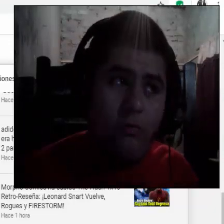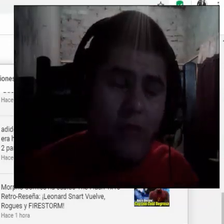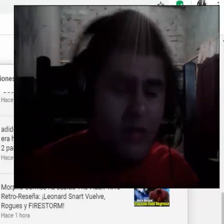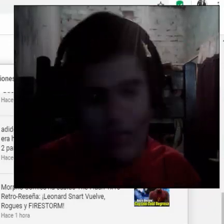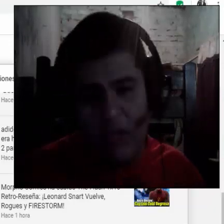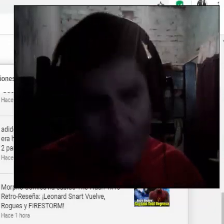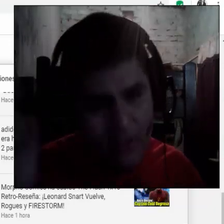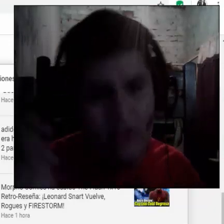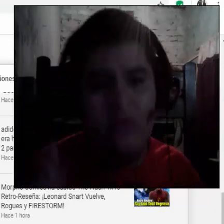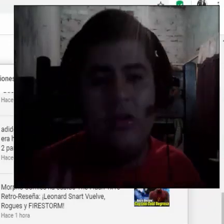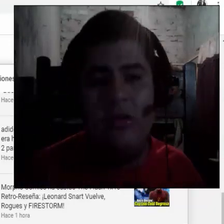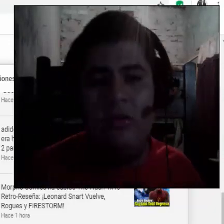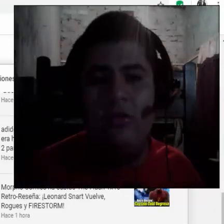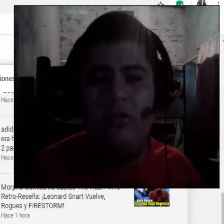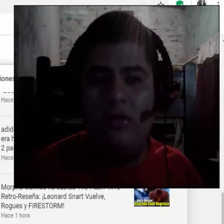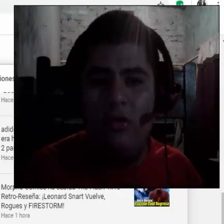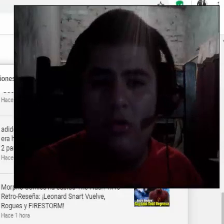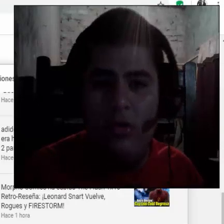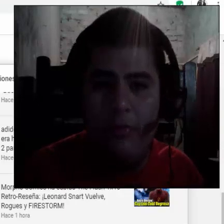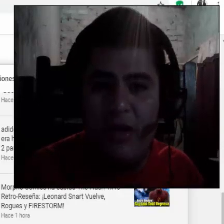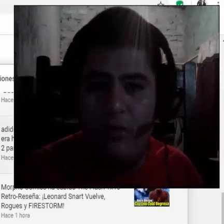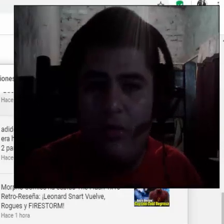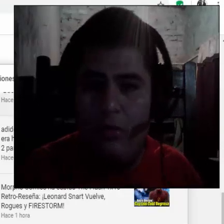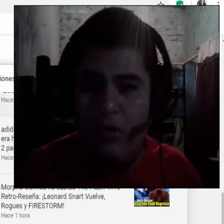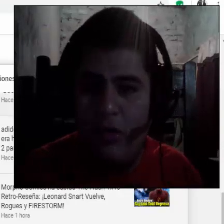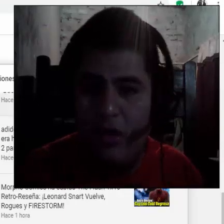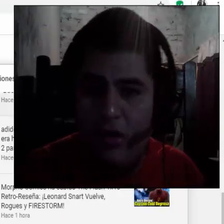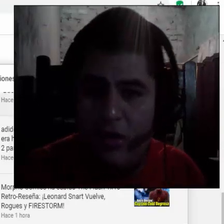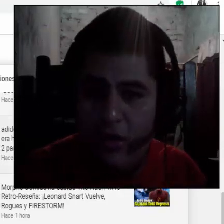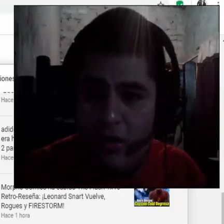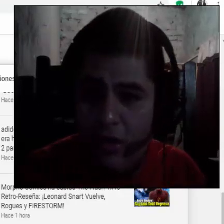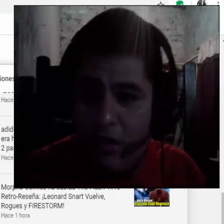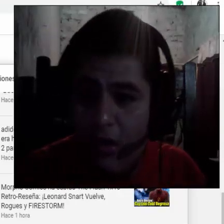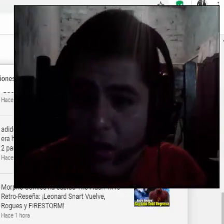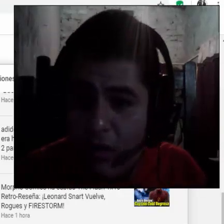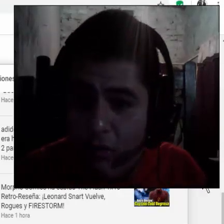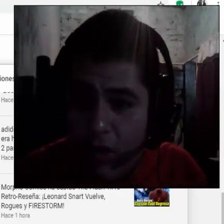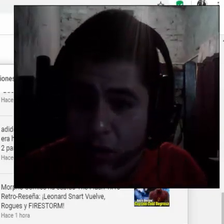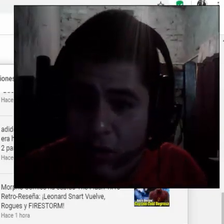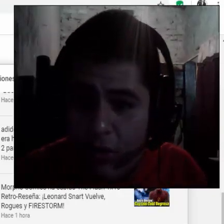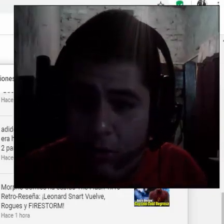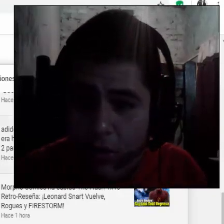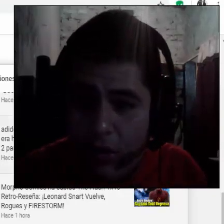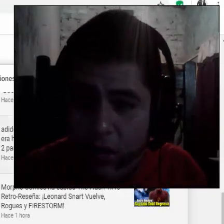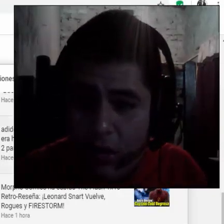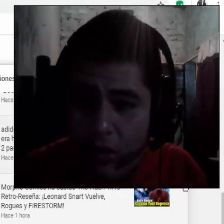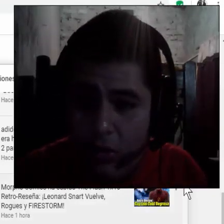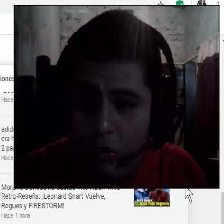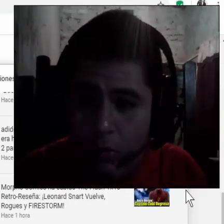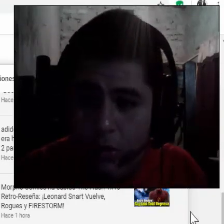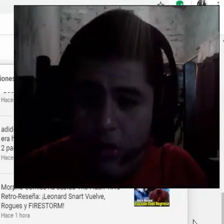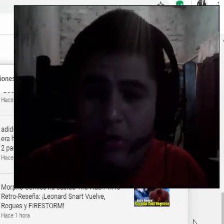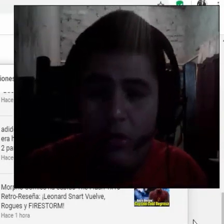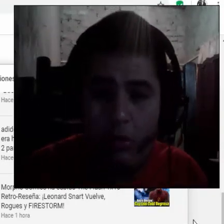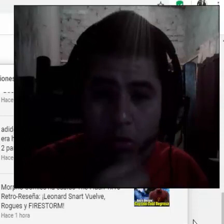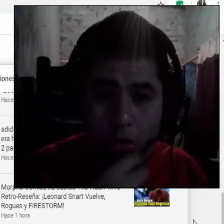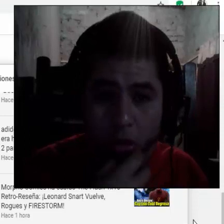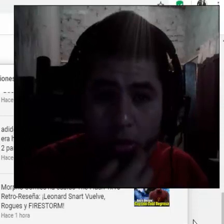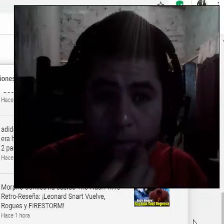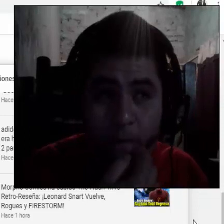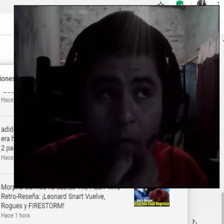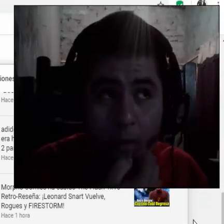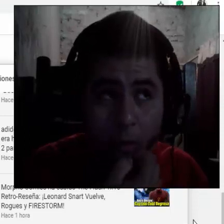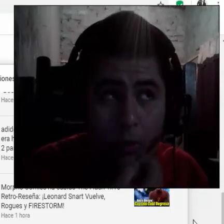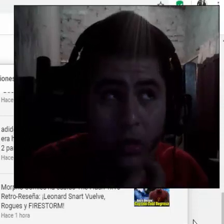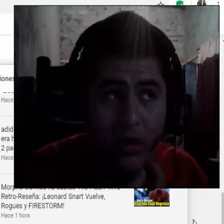del, bueno, del tema del coronavirus o del pijavirus, como quieran decirle. Bueno, estamos en cuarentena todos por esto y bueno,